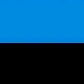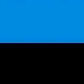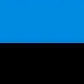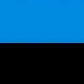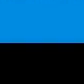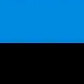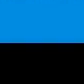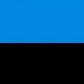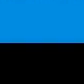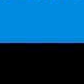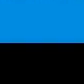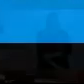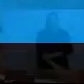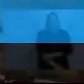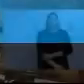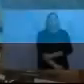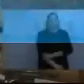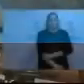SEÑORA PRESIDENTA.